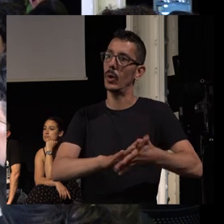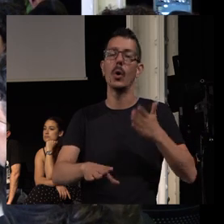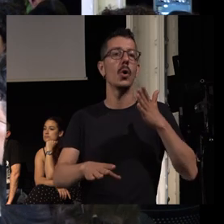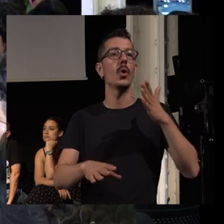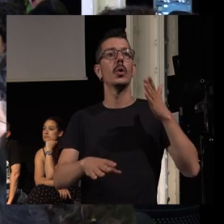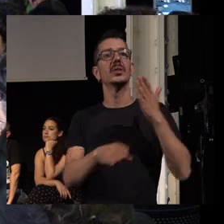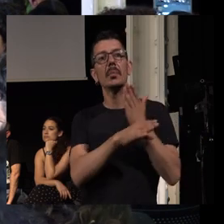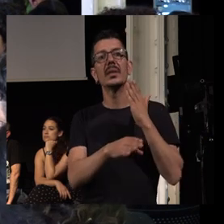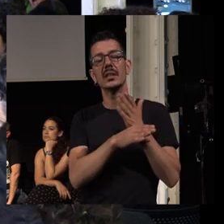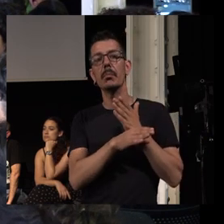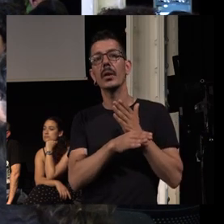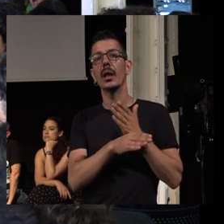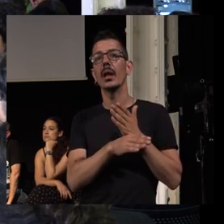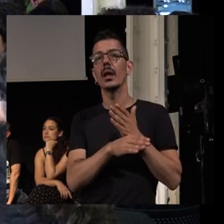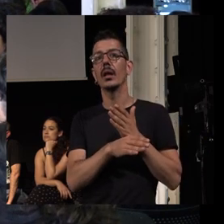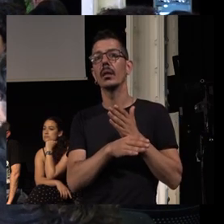perspectiva